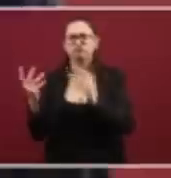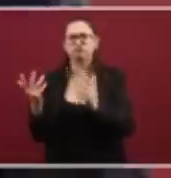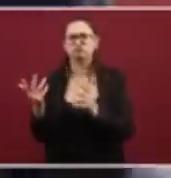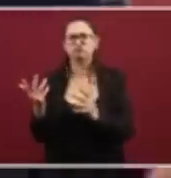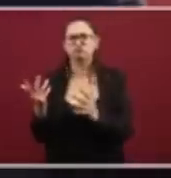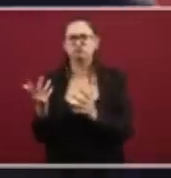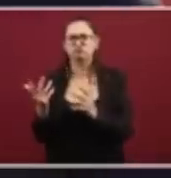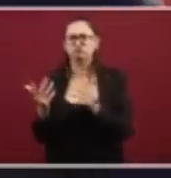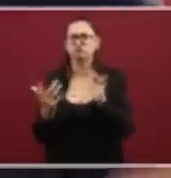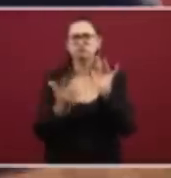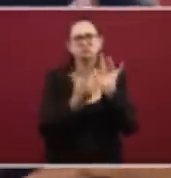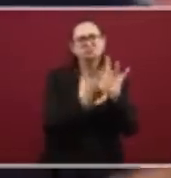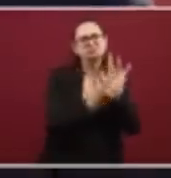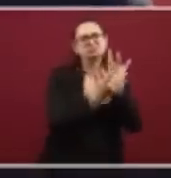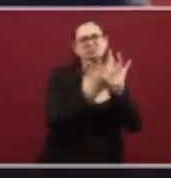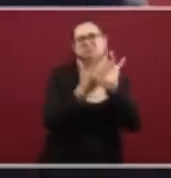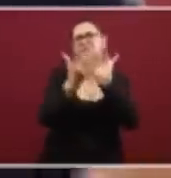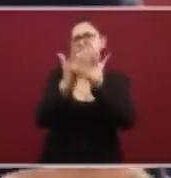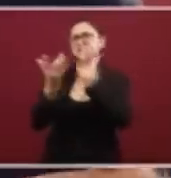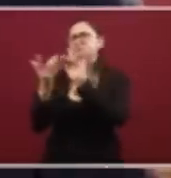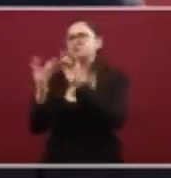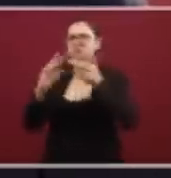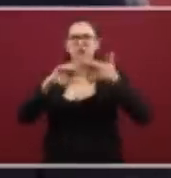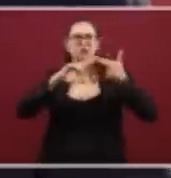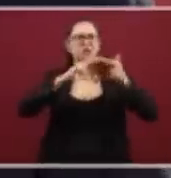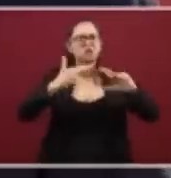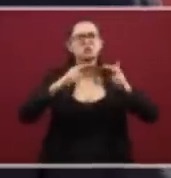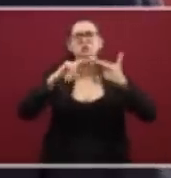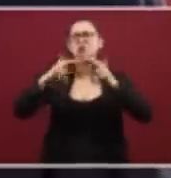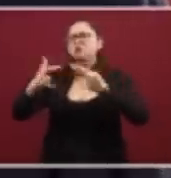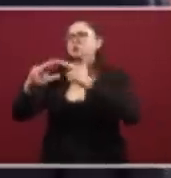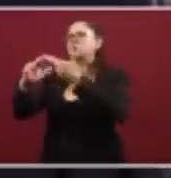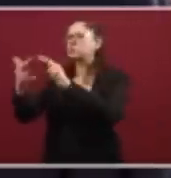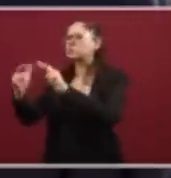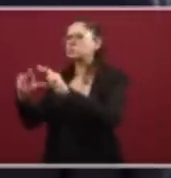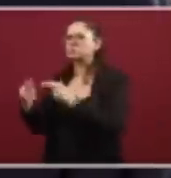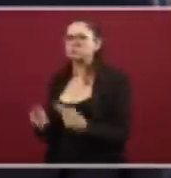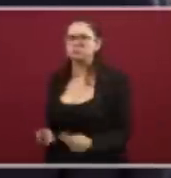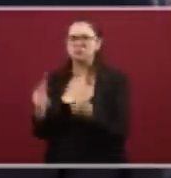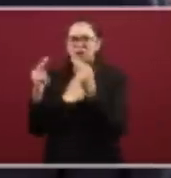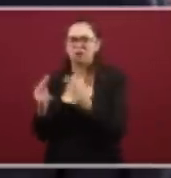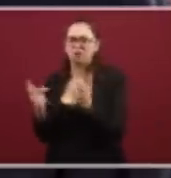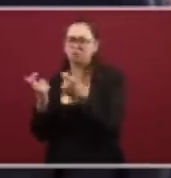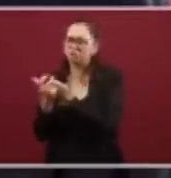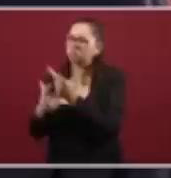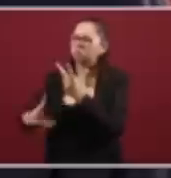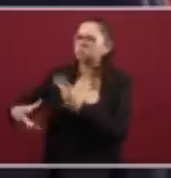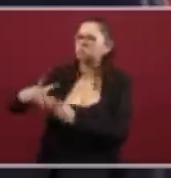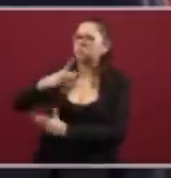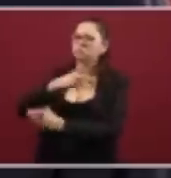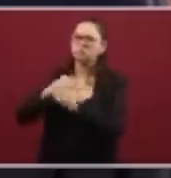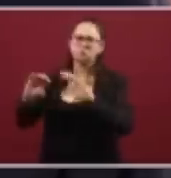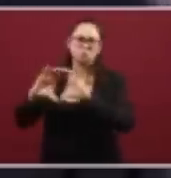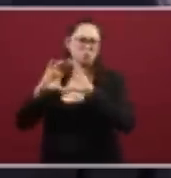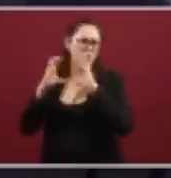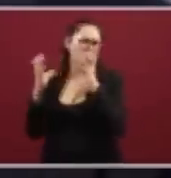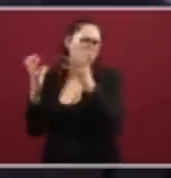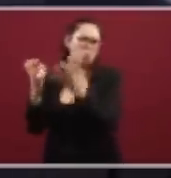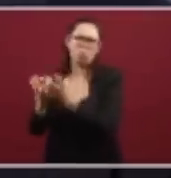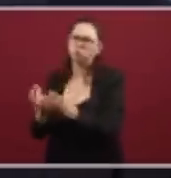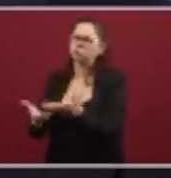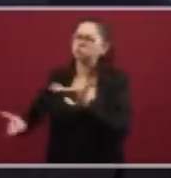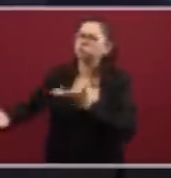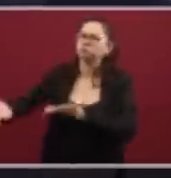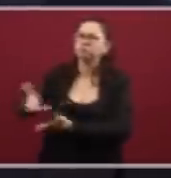tener relaciones comerciales financieras con todos los países del mundo relaciones de